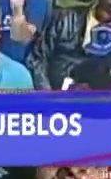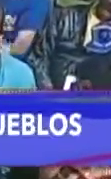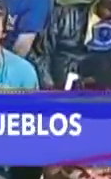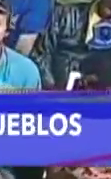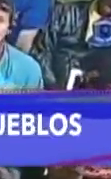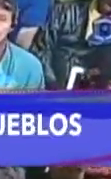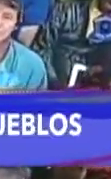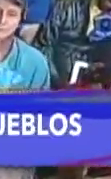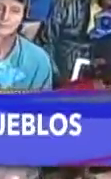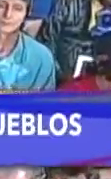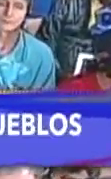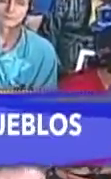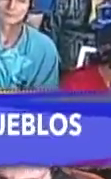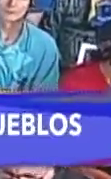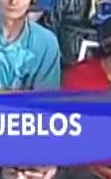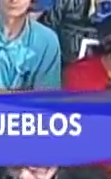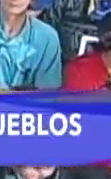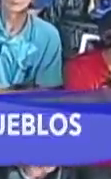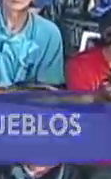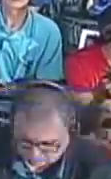y ahora presidente